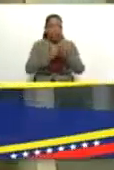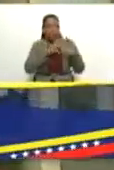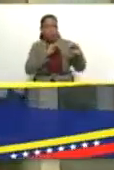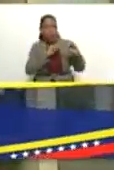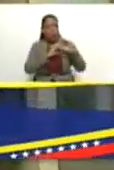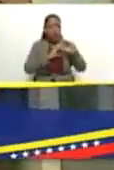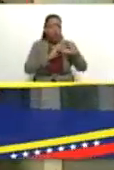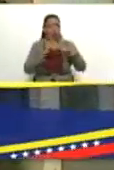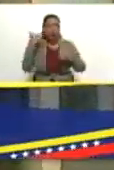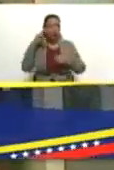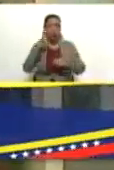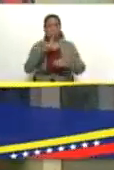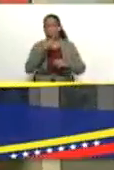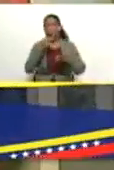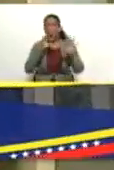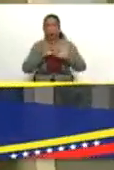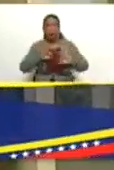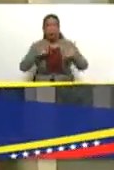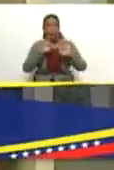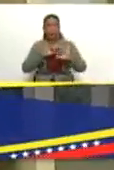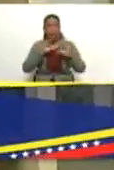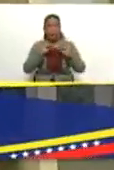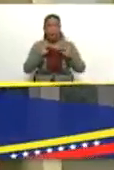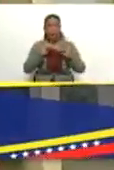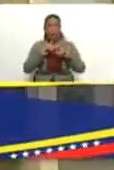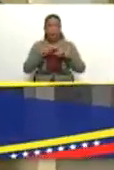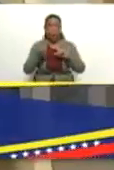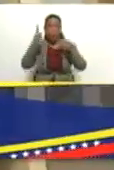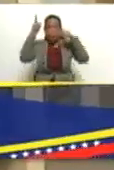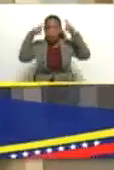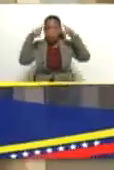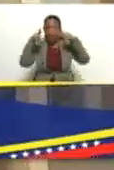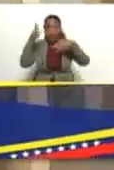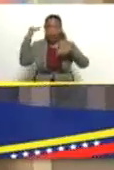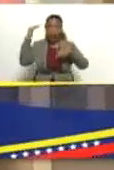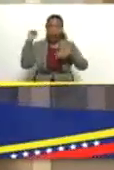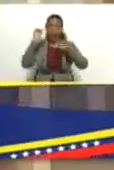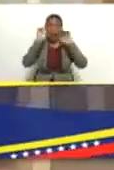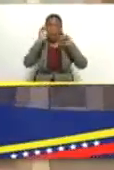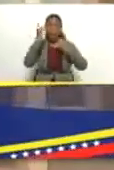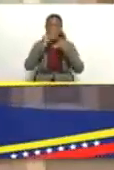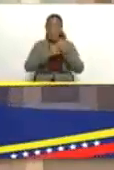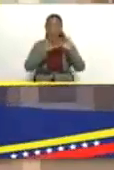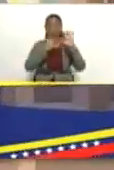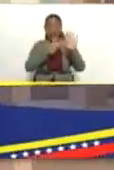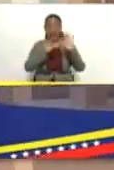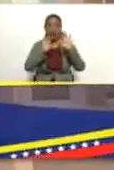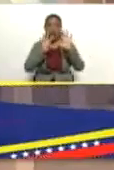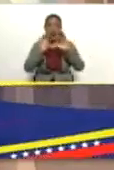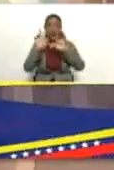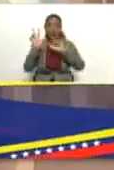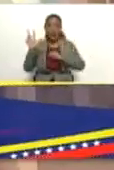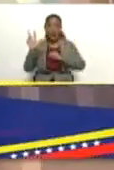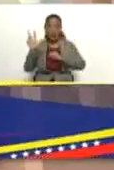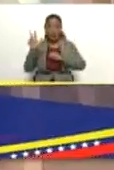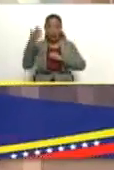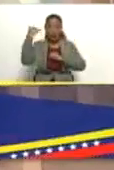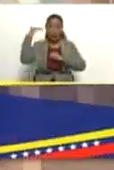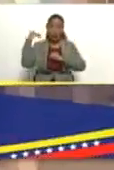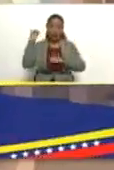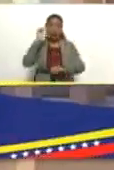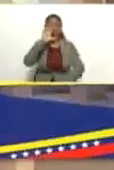no se hablaba. Y el comandante Chávez, para entonces, en el 93, hace 30 años, mi